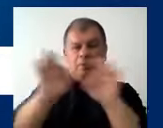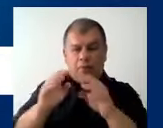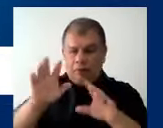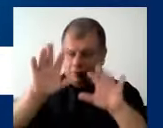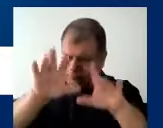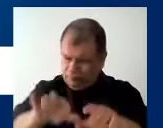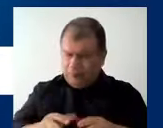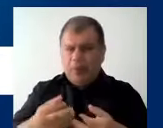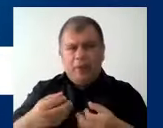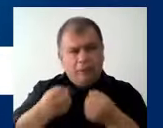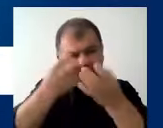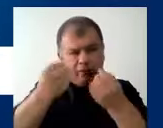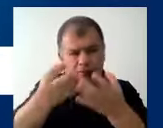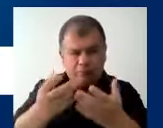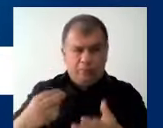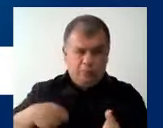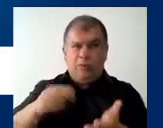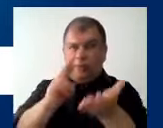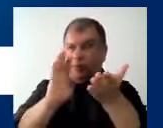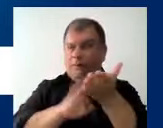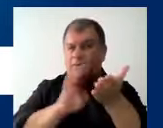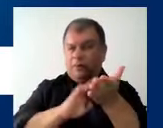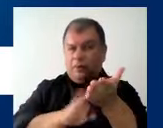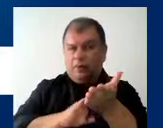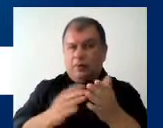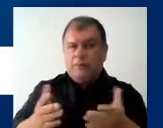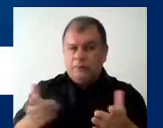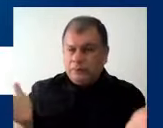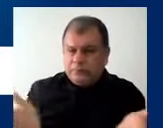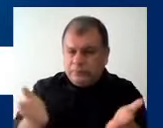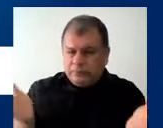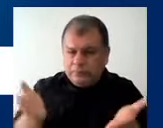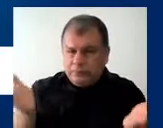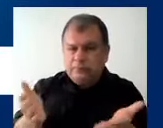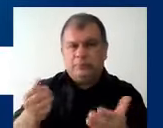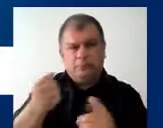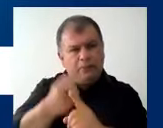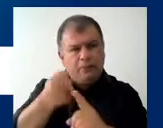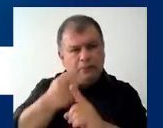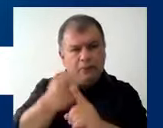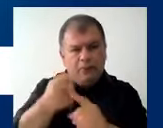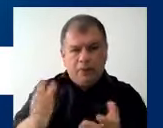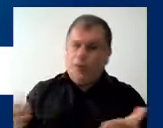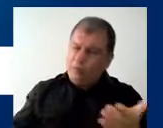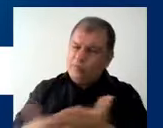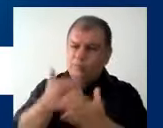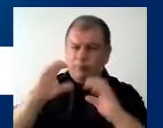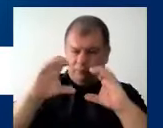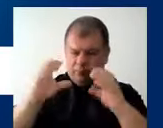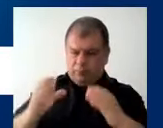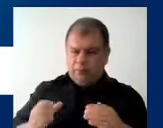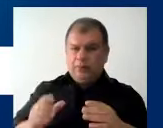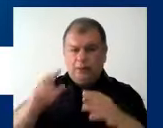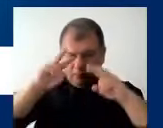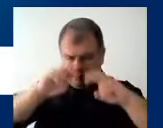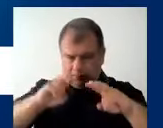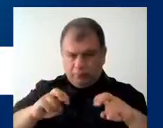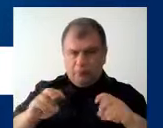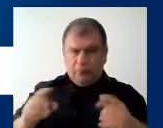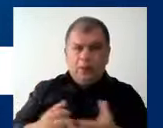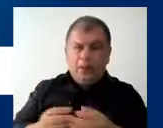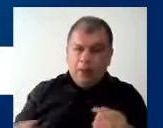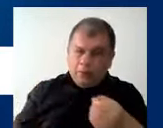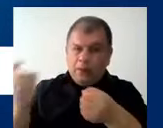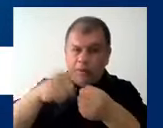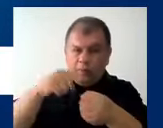información. Y nosotros como Defensoría también estamos insistiendo en que los criterios de clasificación también se revisen y se